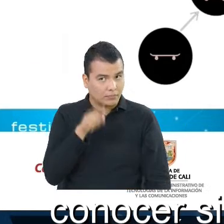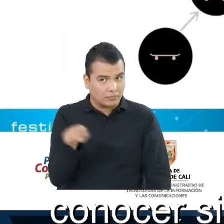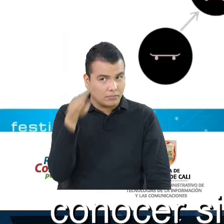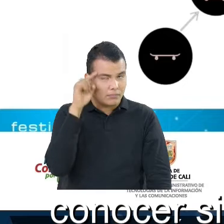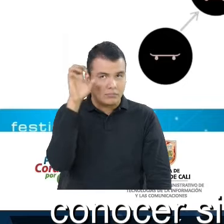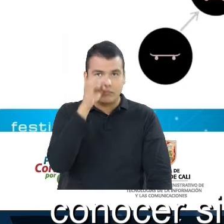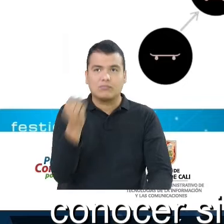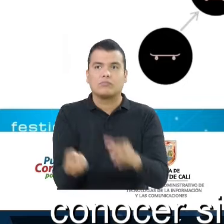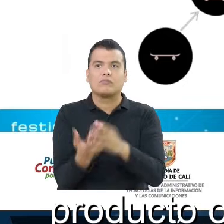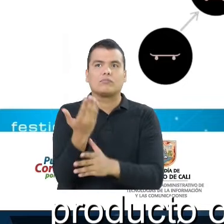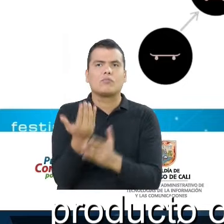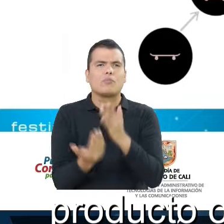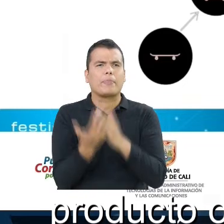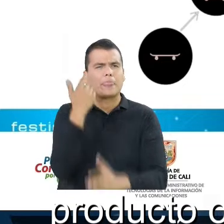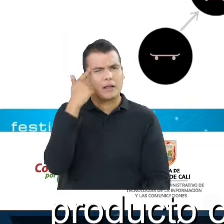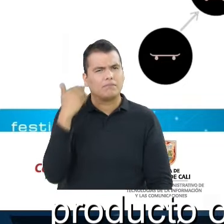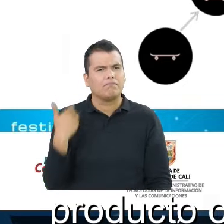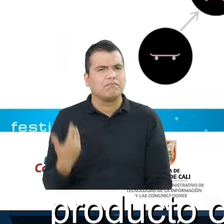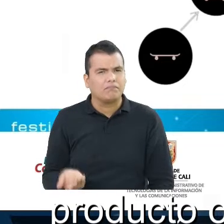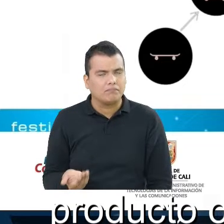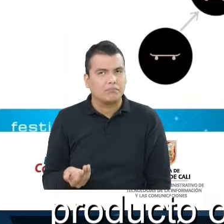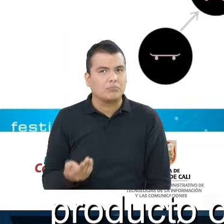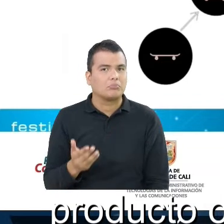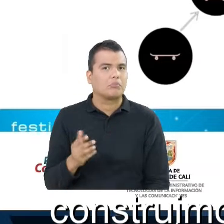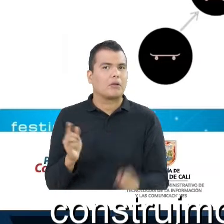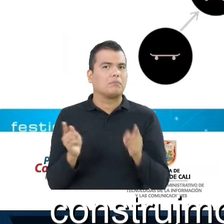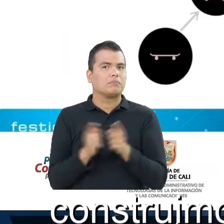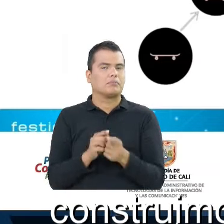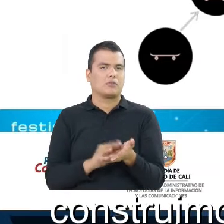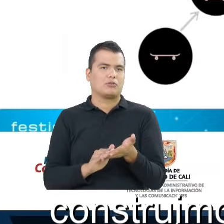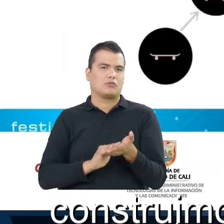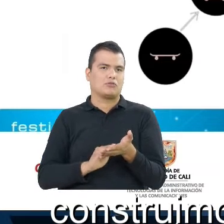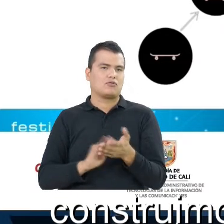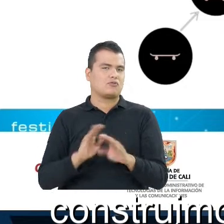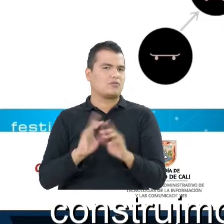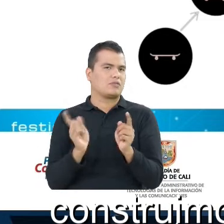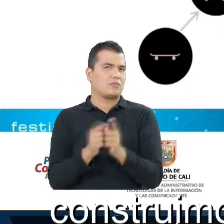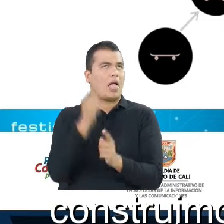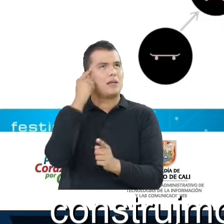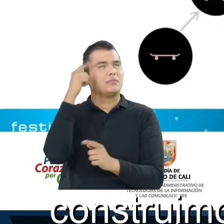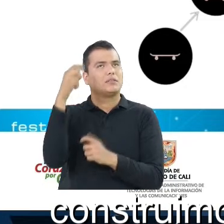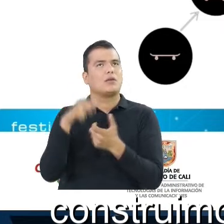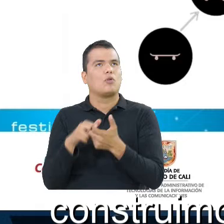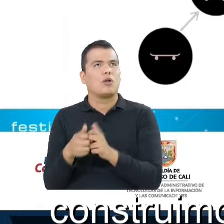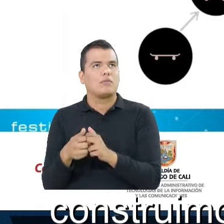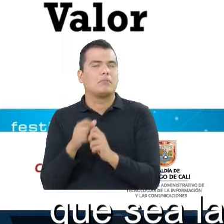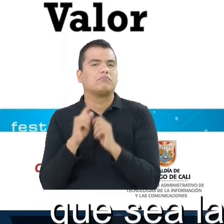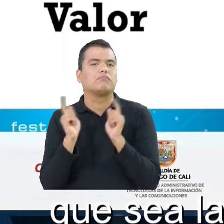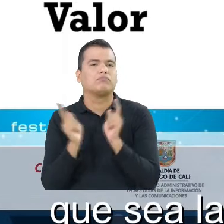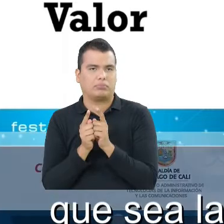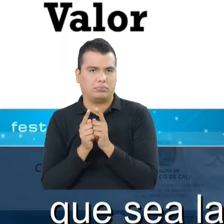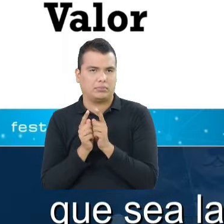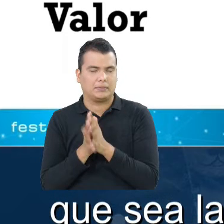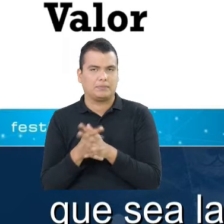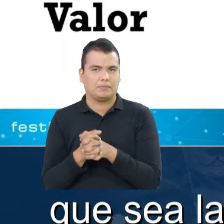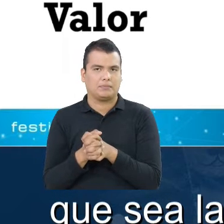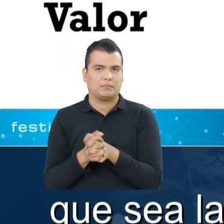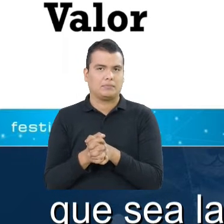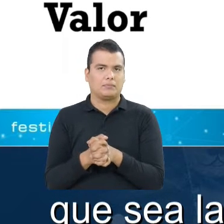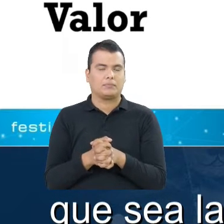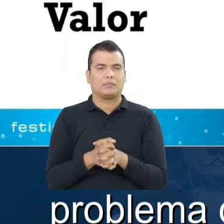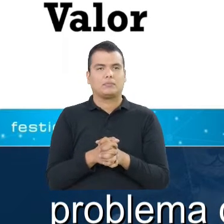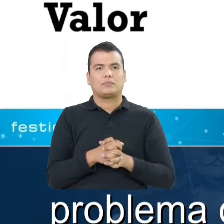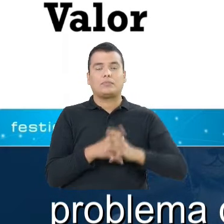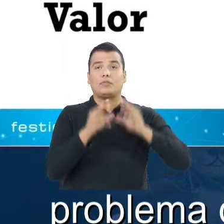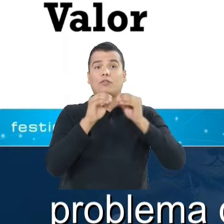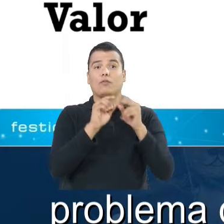mínimo viable, es que sea la solución más simple a ese problema que piensas que el mercado tiene. ¿Ok? Y la segunda forma